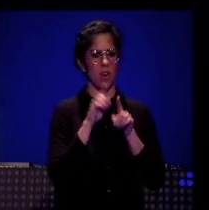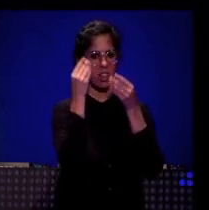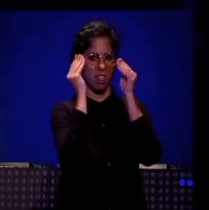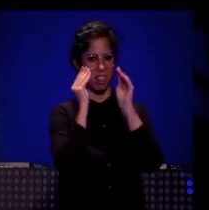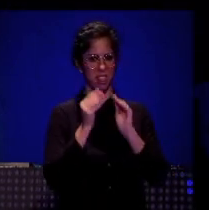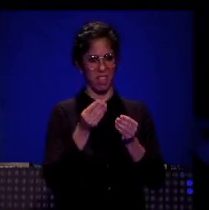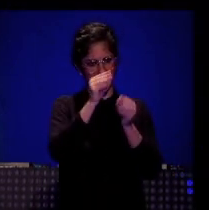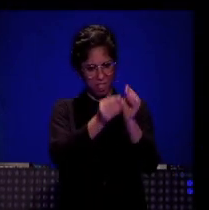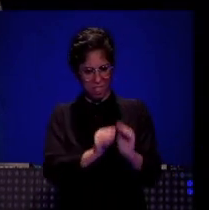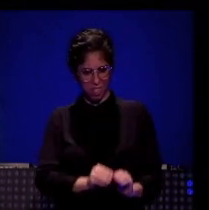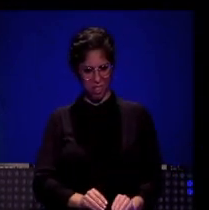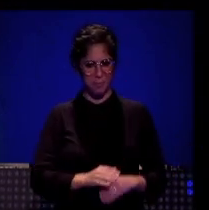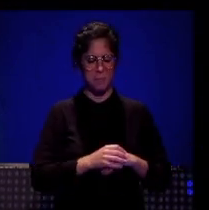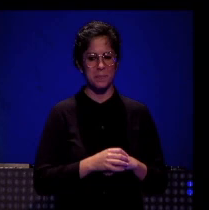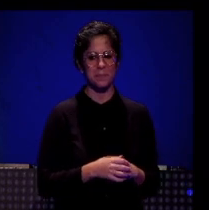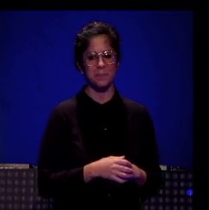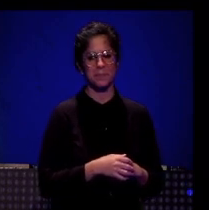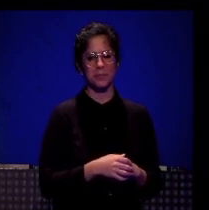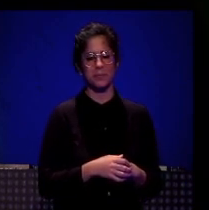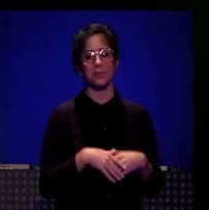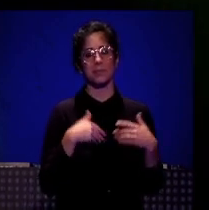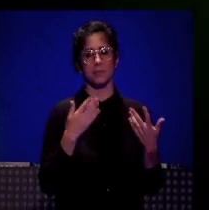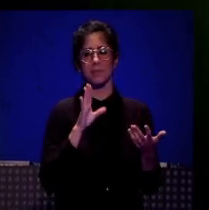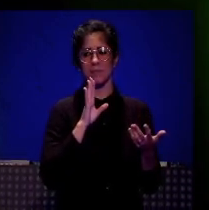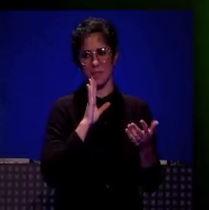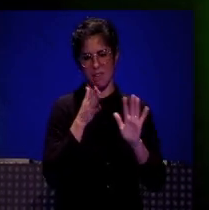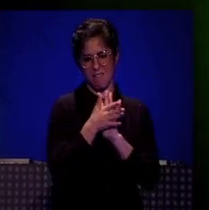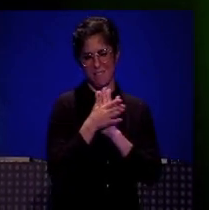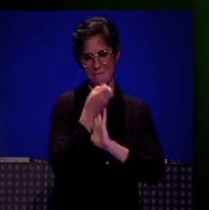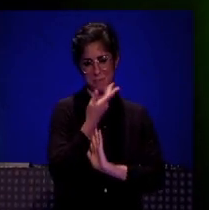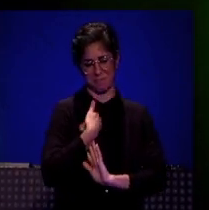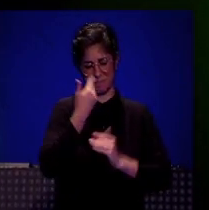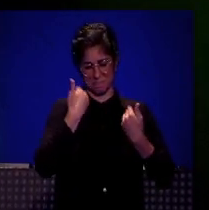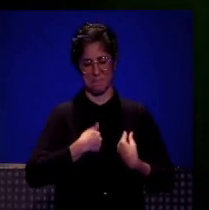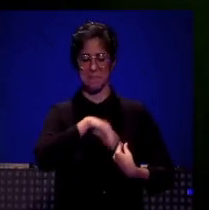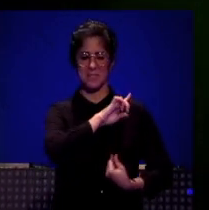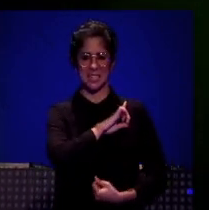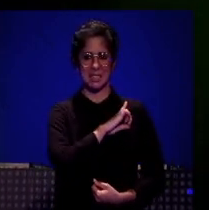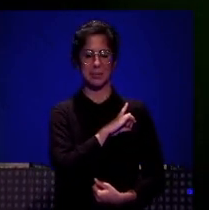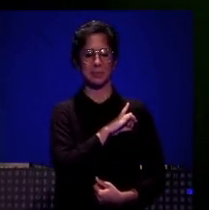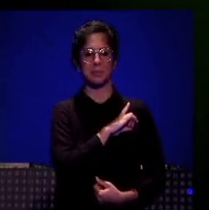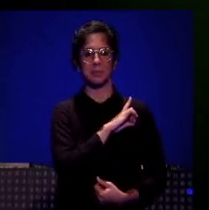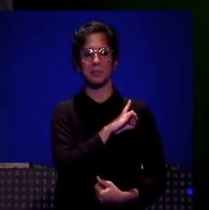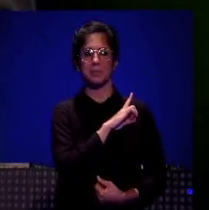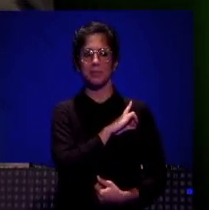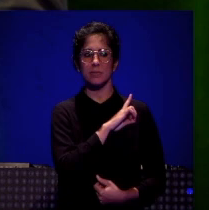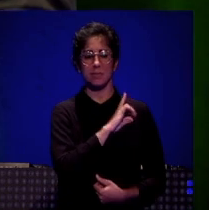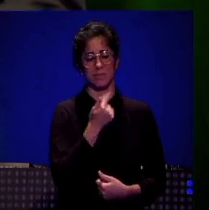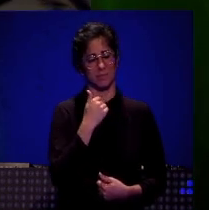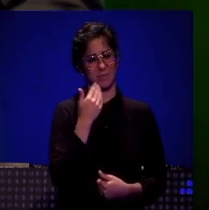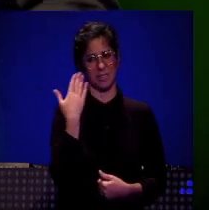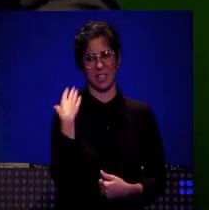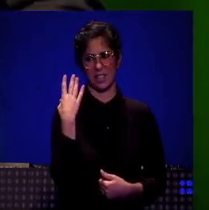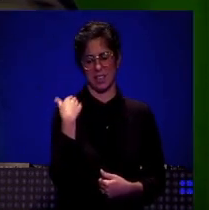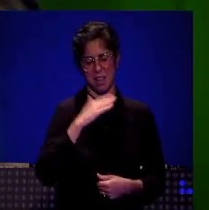evidente y bueno como bien han comentado yo soy militar y bueno tuve una lesión va a ser